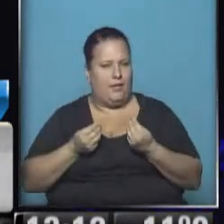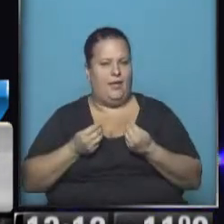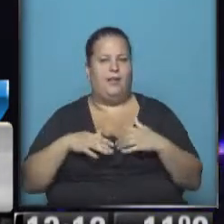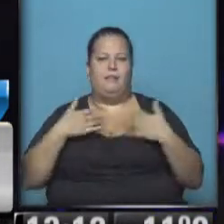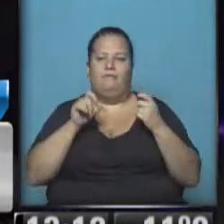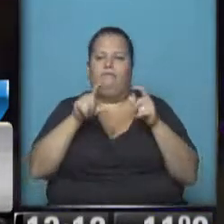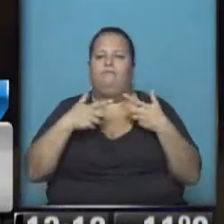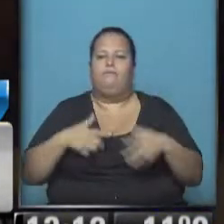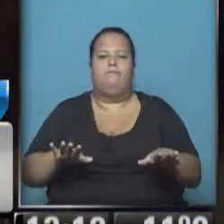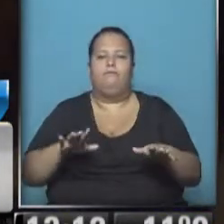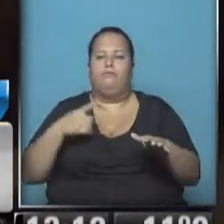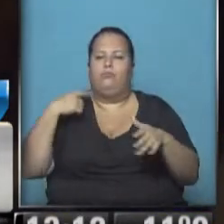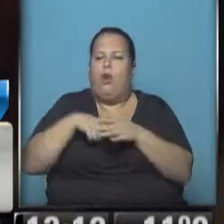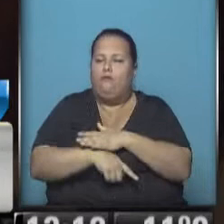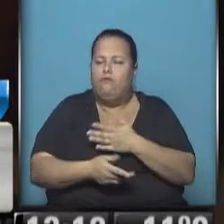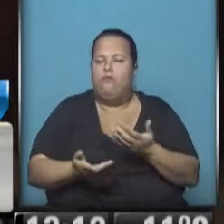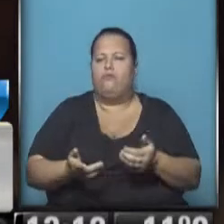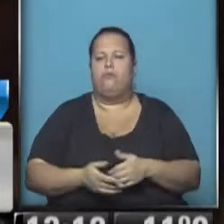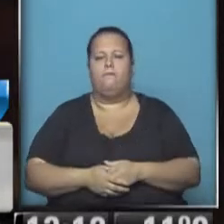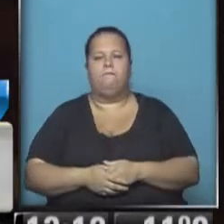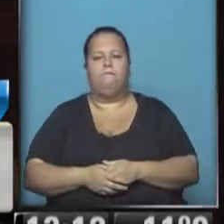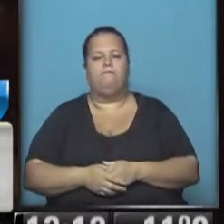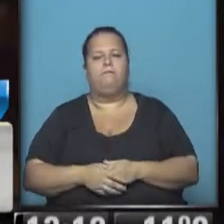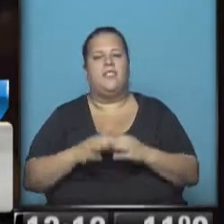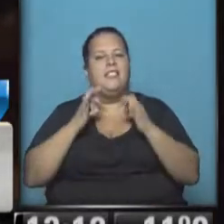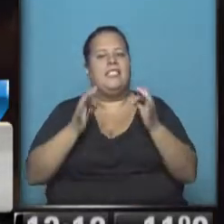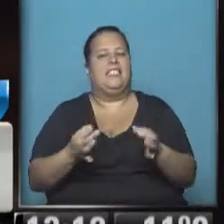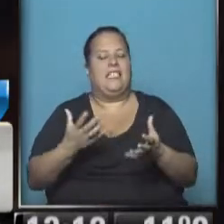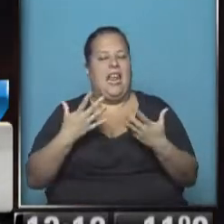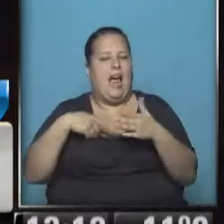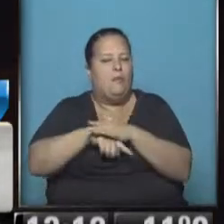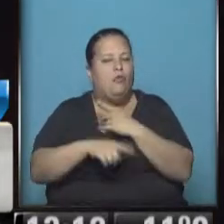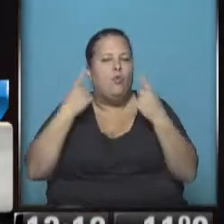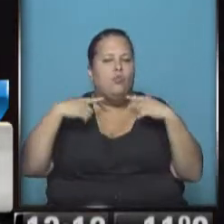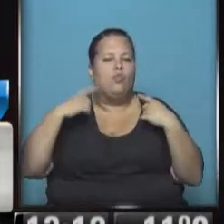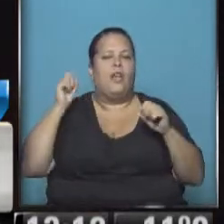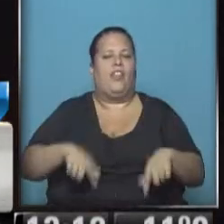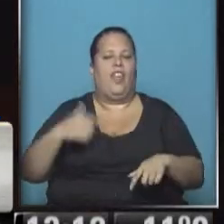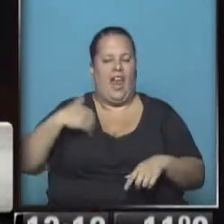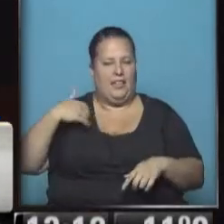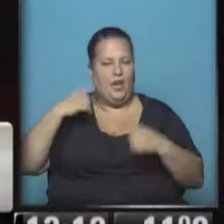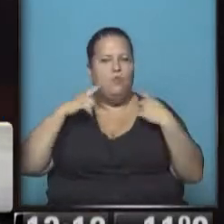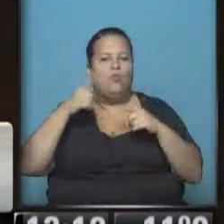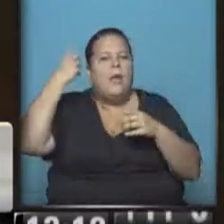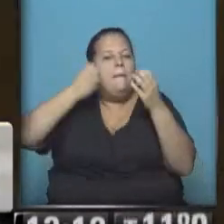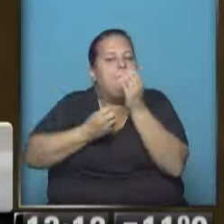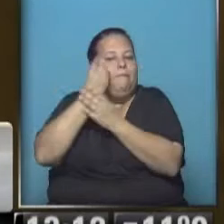impronta muy profunda, un llegar muy profundo a la música argentina, a la música de